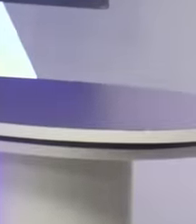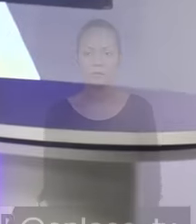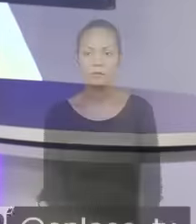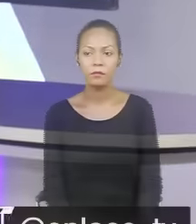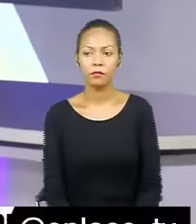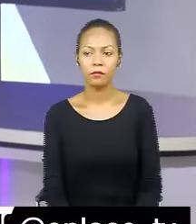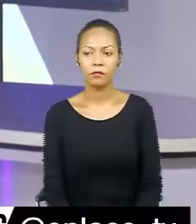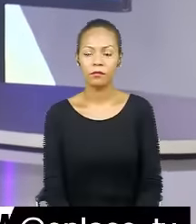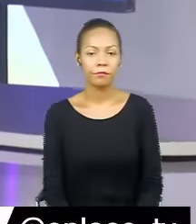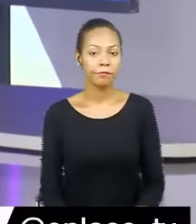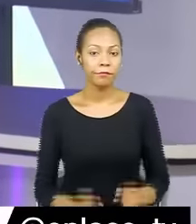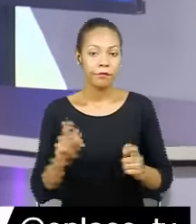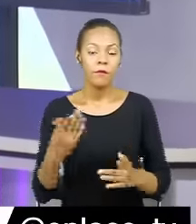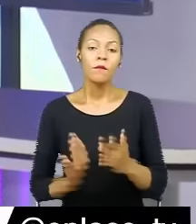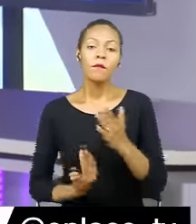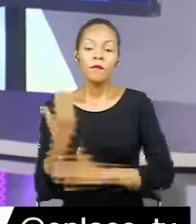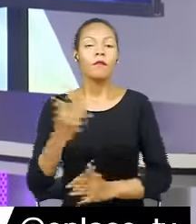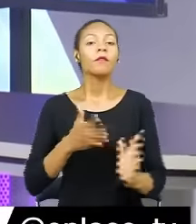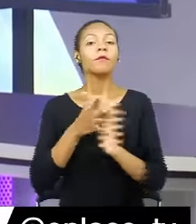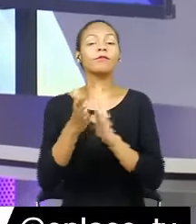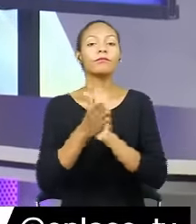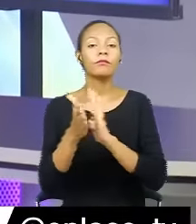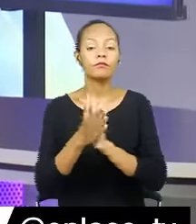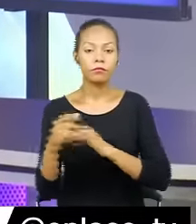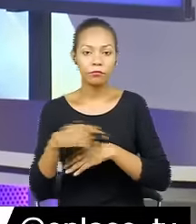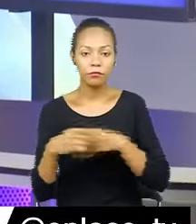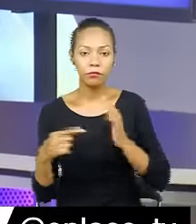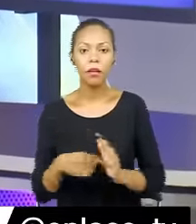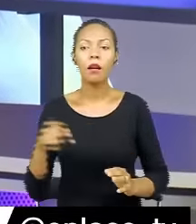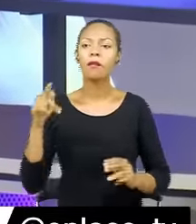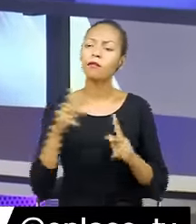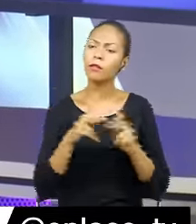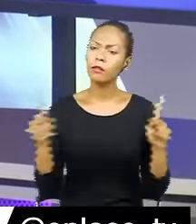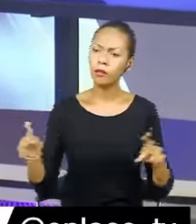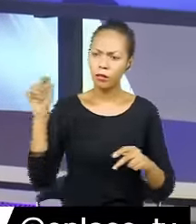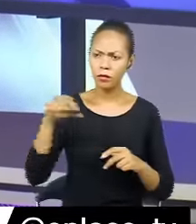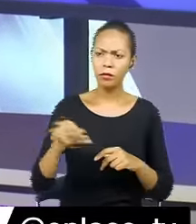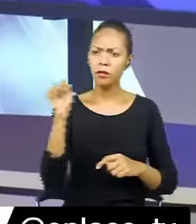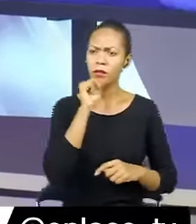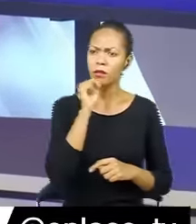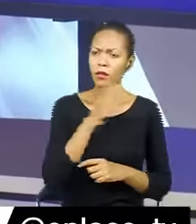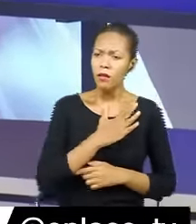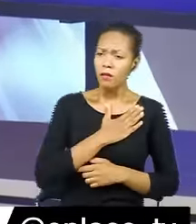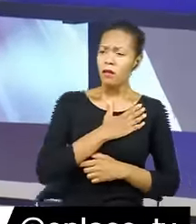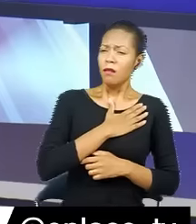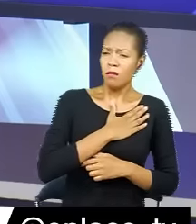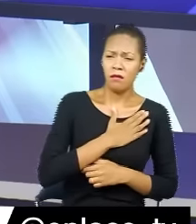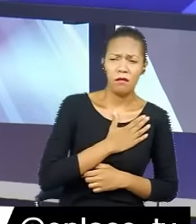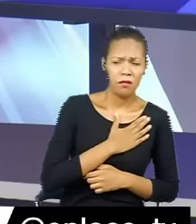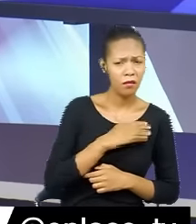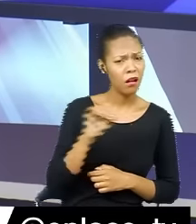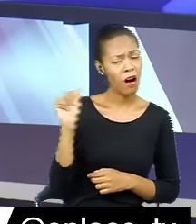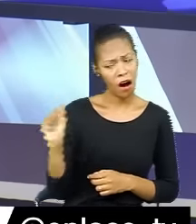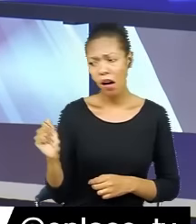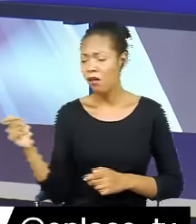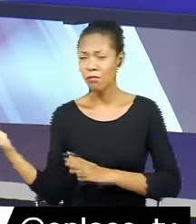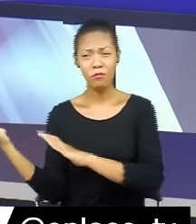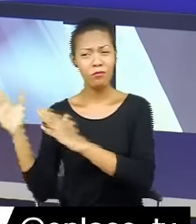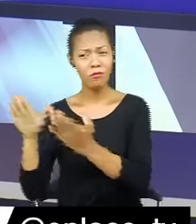Iniciamos con el desarrollo de nuestra información. La ciudadanía de Barranca Bermeja está consternada ante la muerte violenta de la abogada Claudia Metrovia